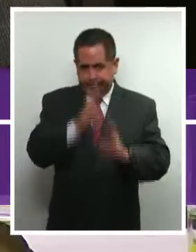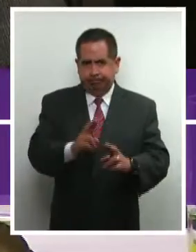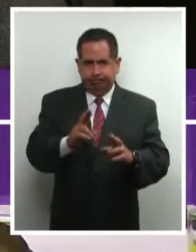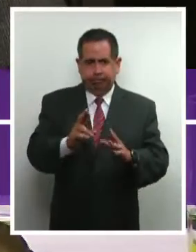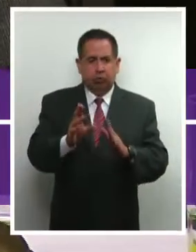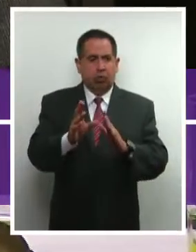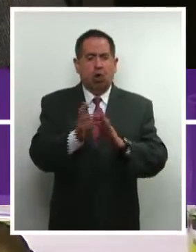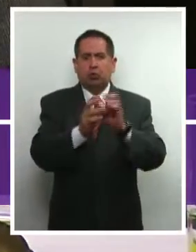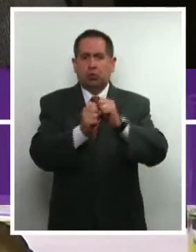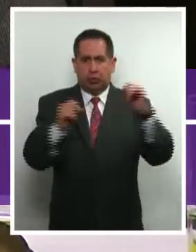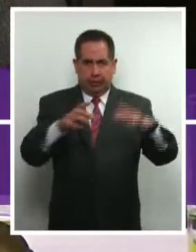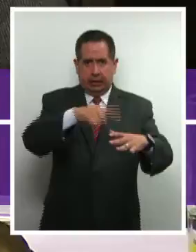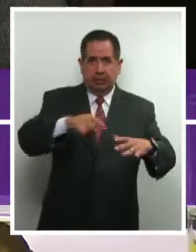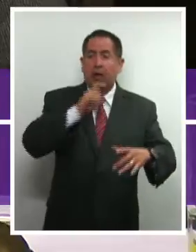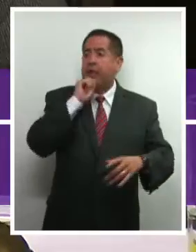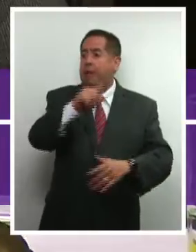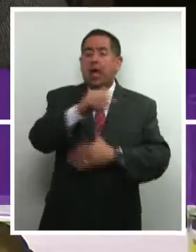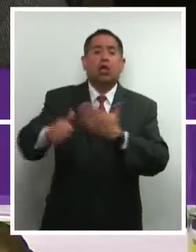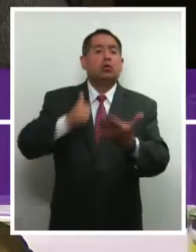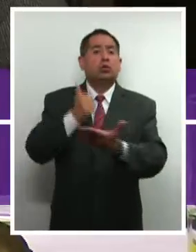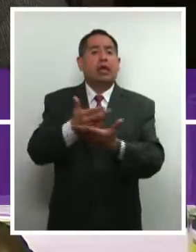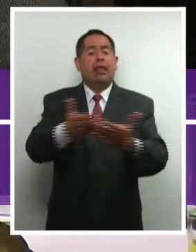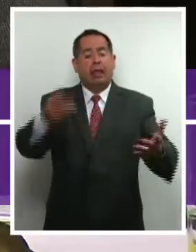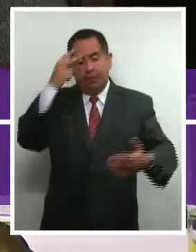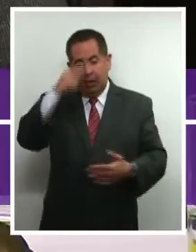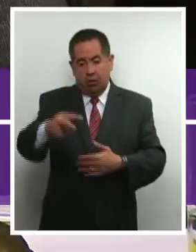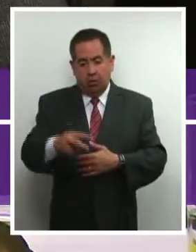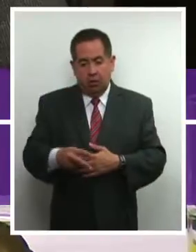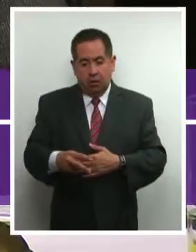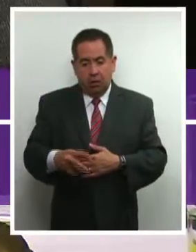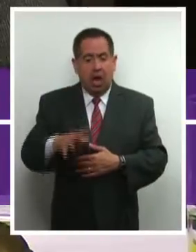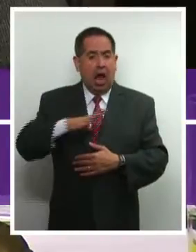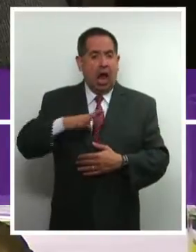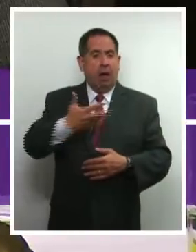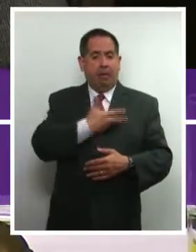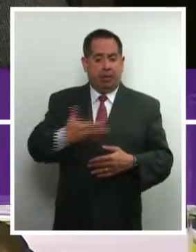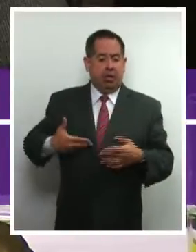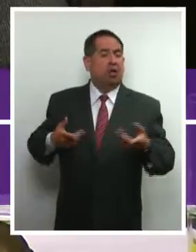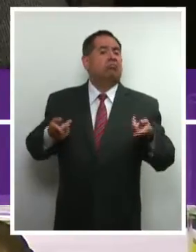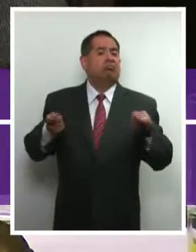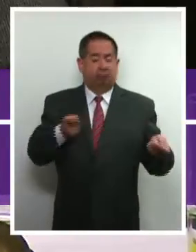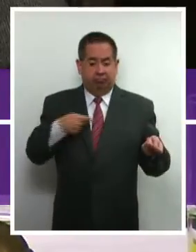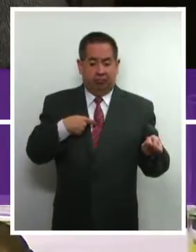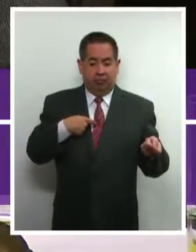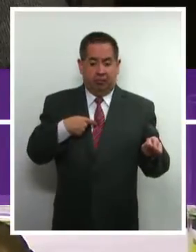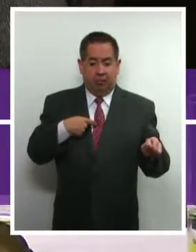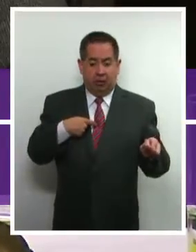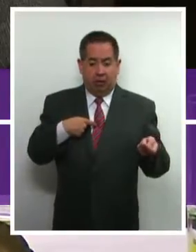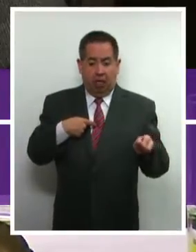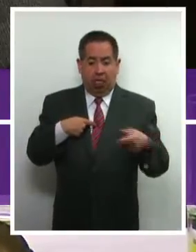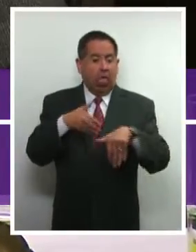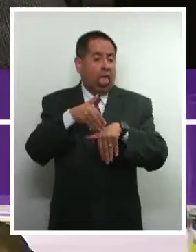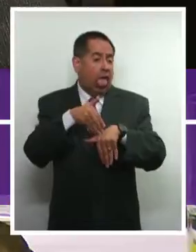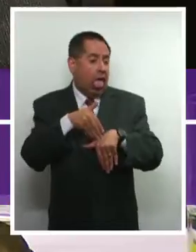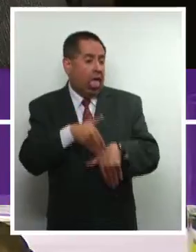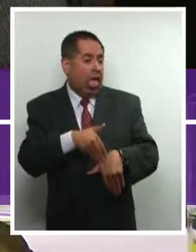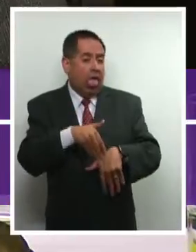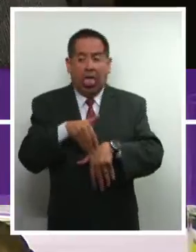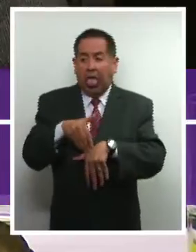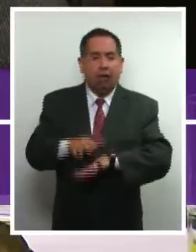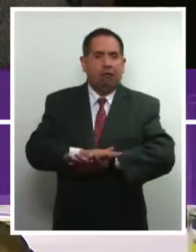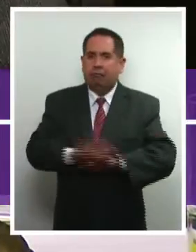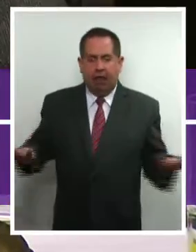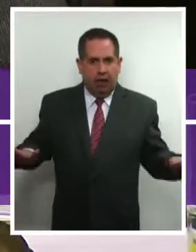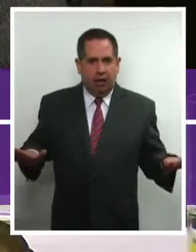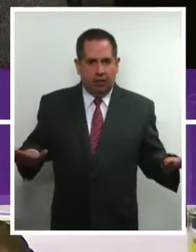Ciudad de México. Y presidente hay, y es un presidente que no va a obedecer a una de las partes de